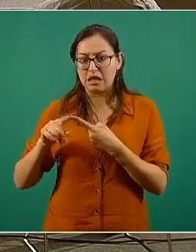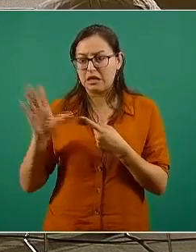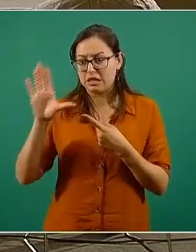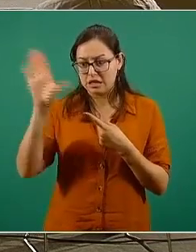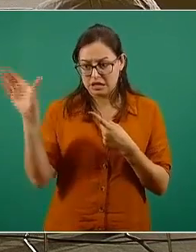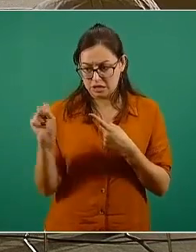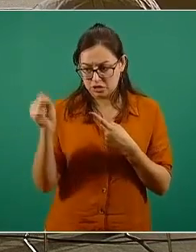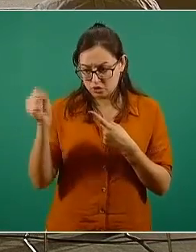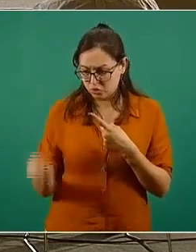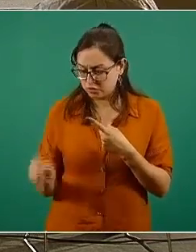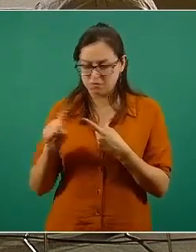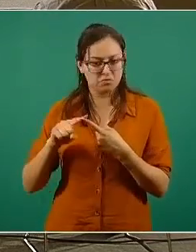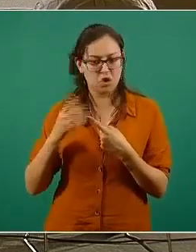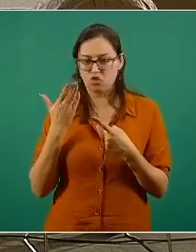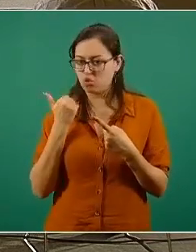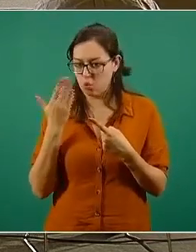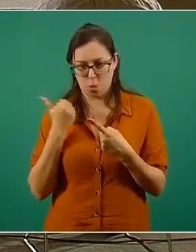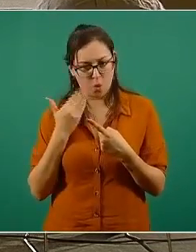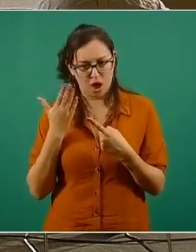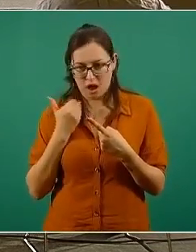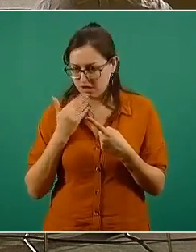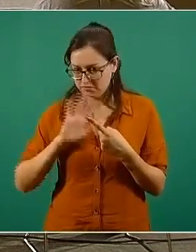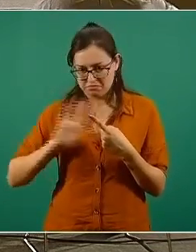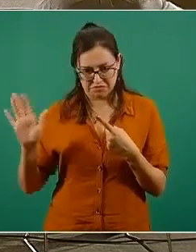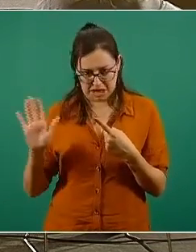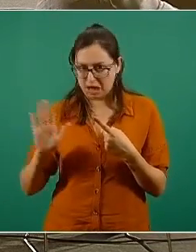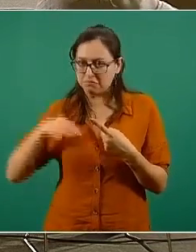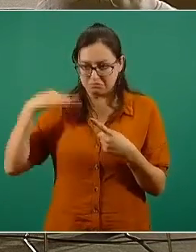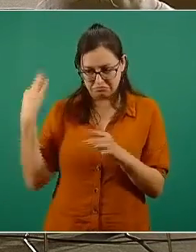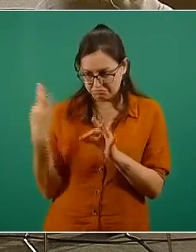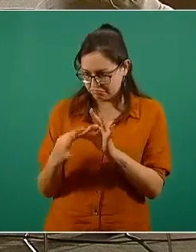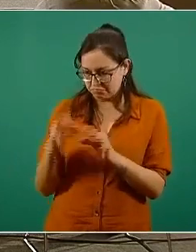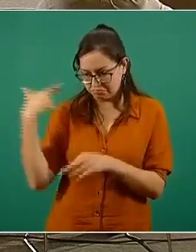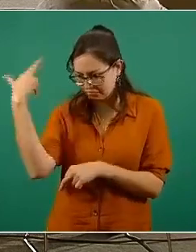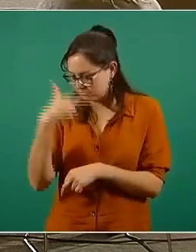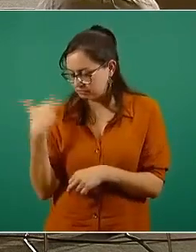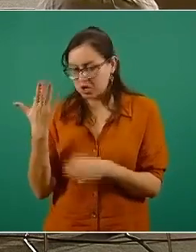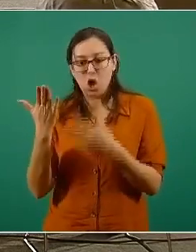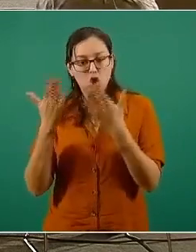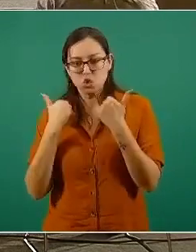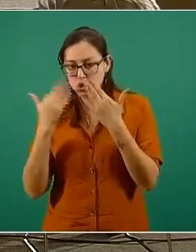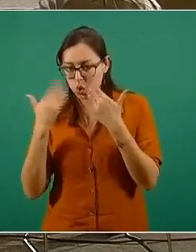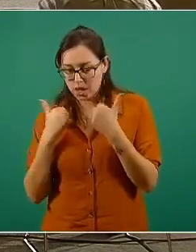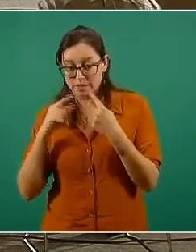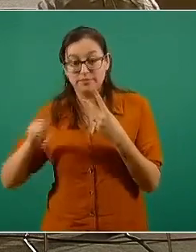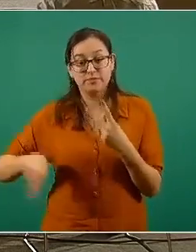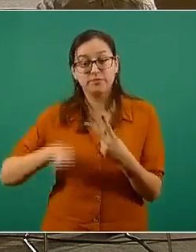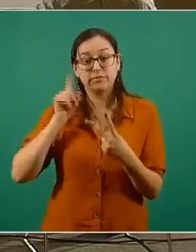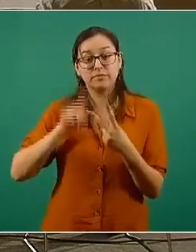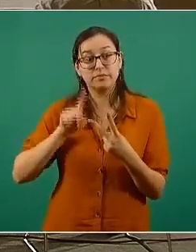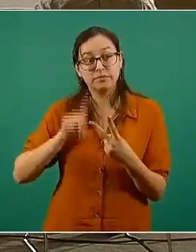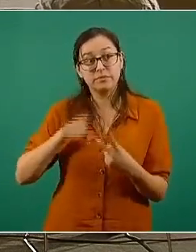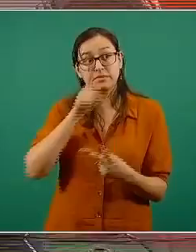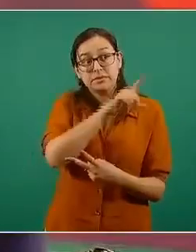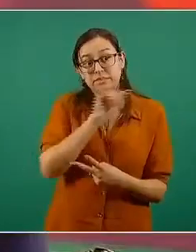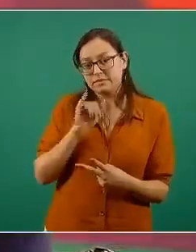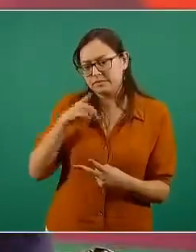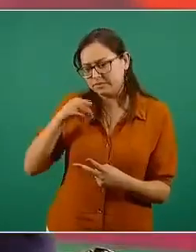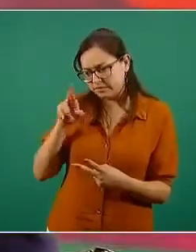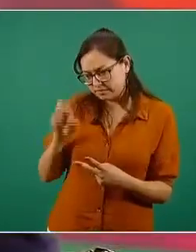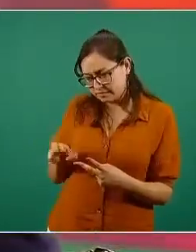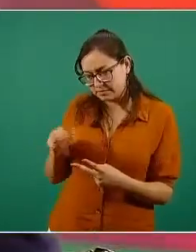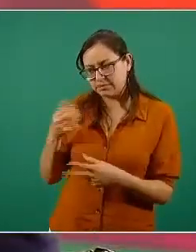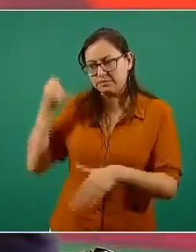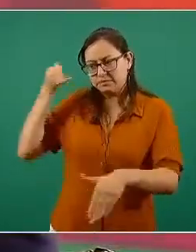Sudáfrica, eso ya se descartó y se está evaluando, y con el apoyo del INDRE para su caracterización y para ver si es realmente